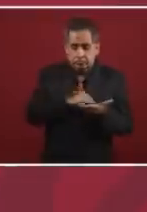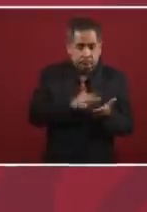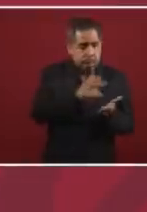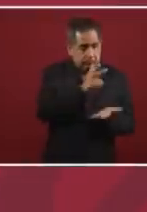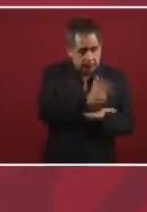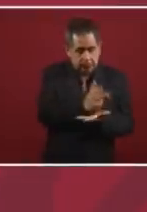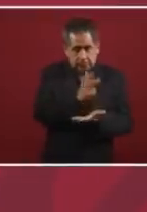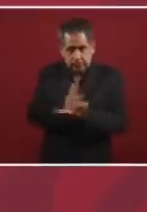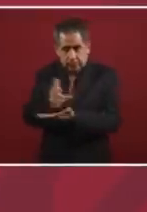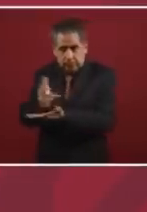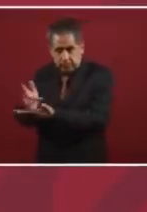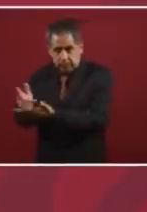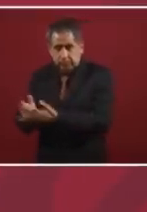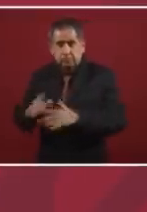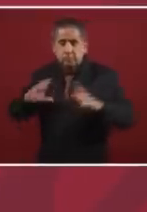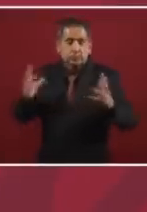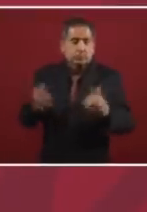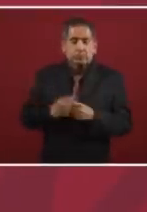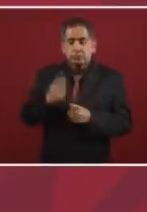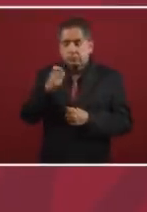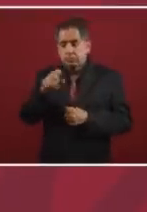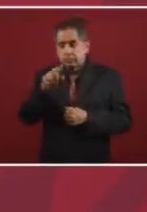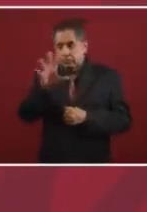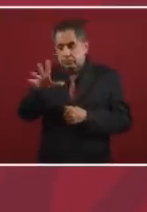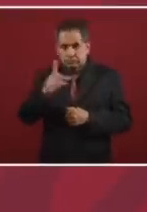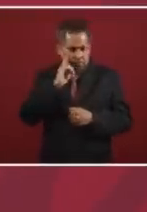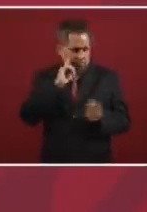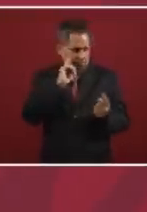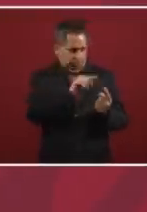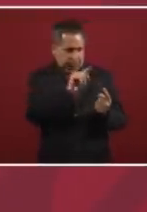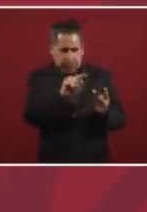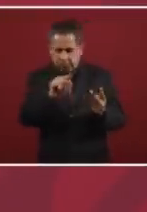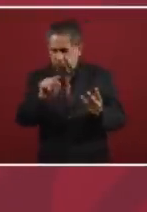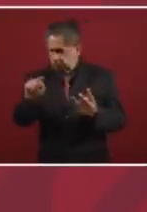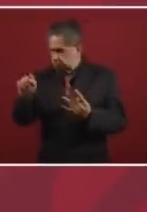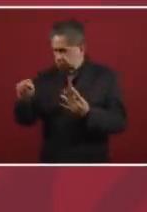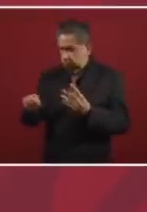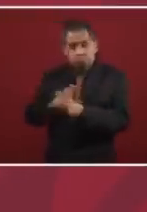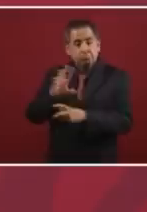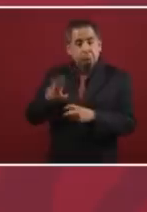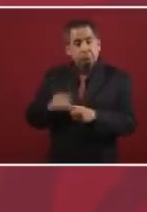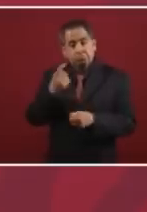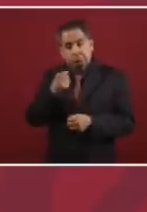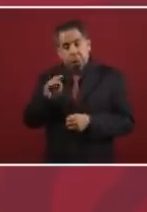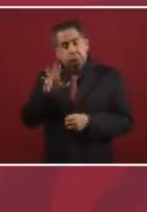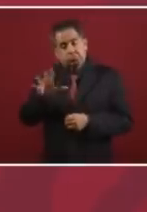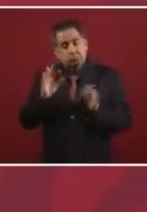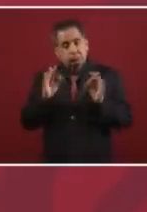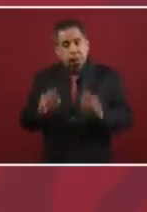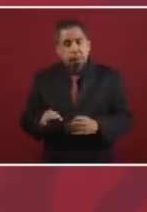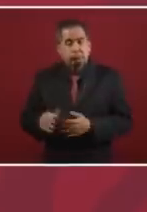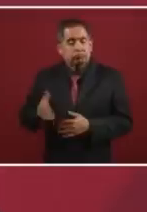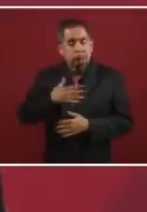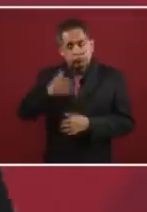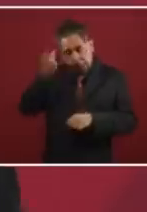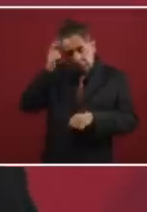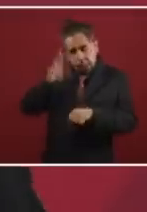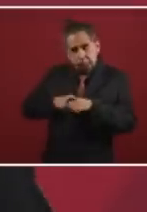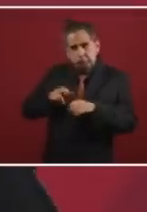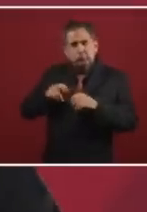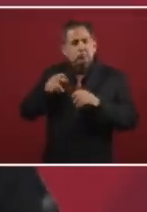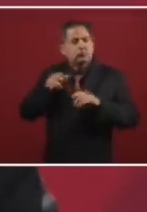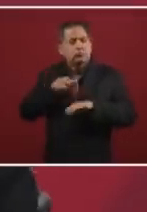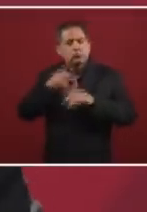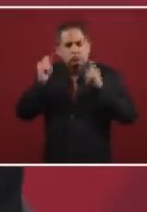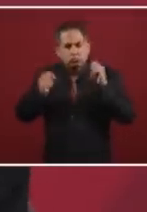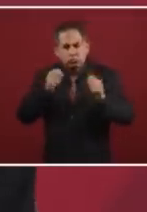195 atractivos turísticos ya detectados por parte de nuestra dirección general de producto turístico